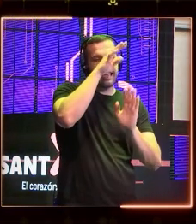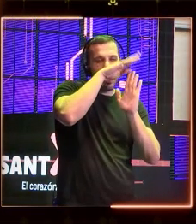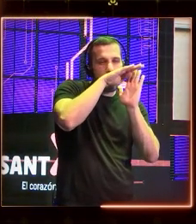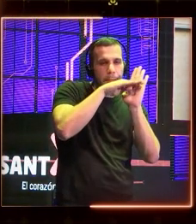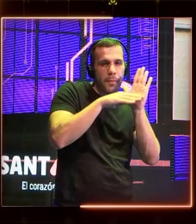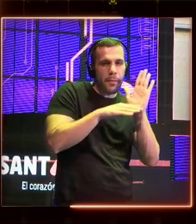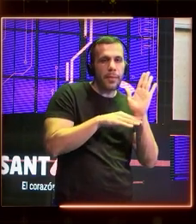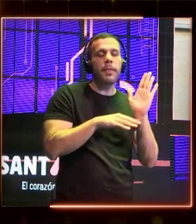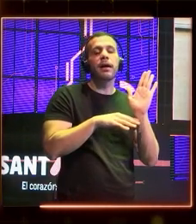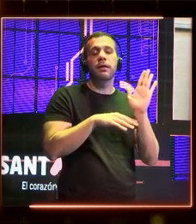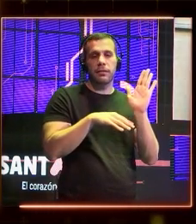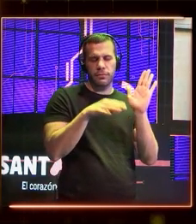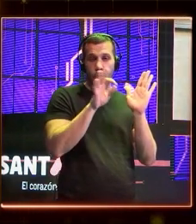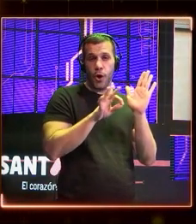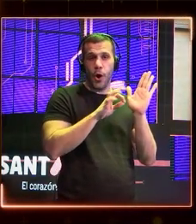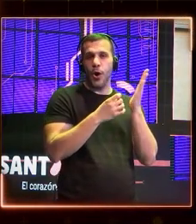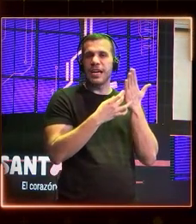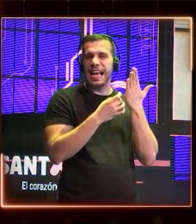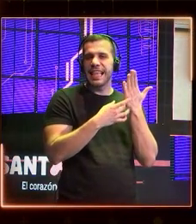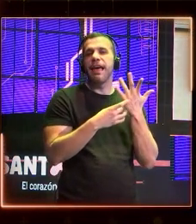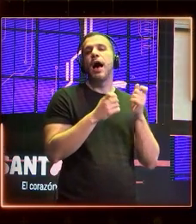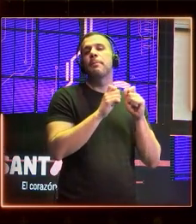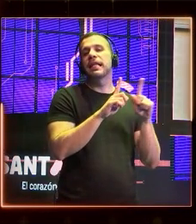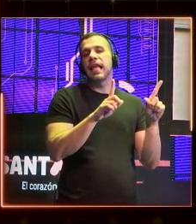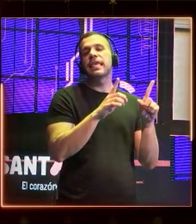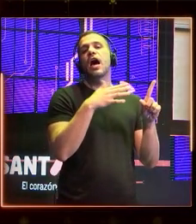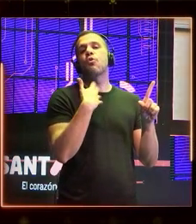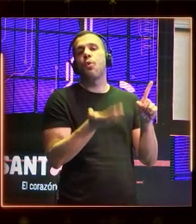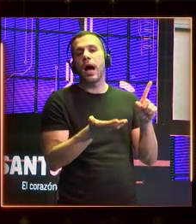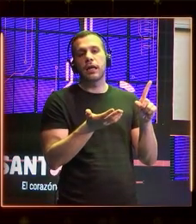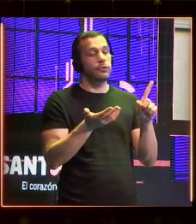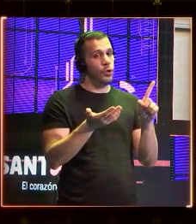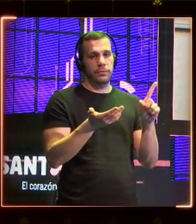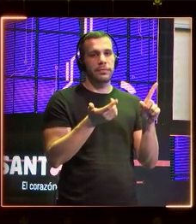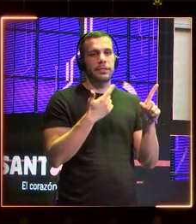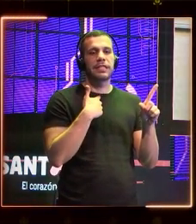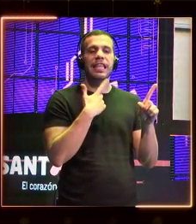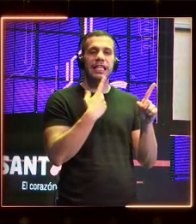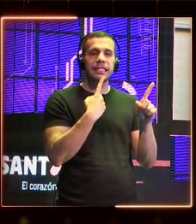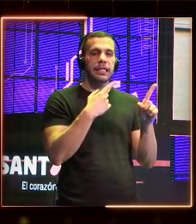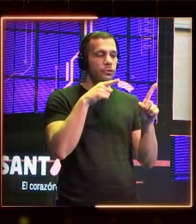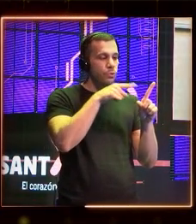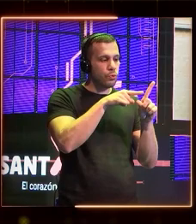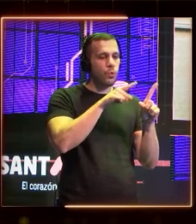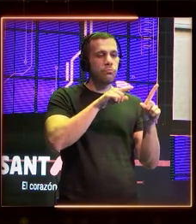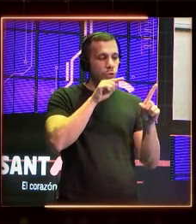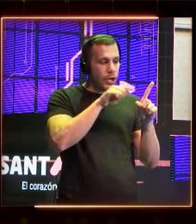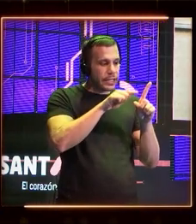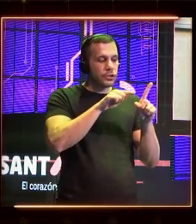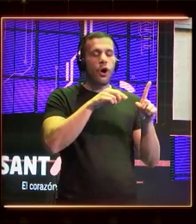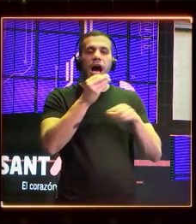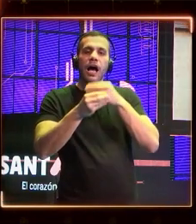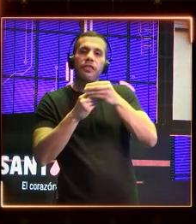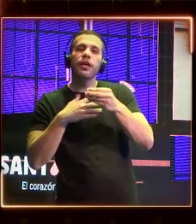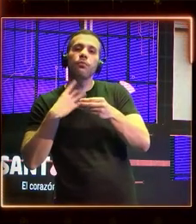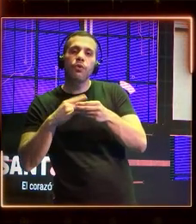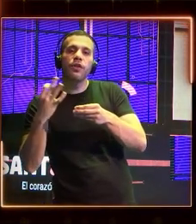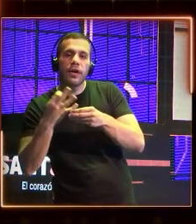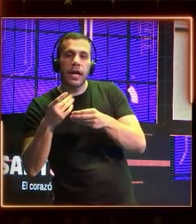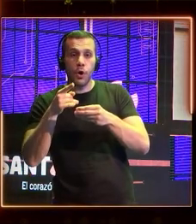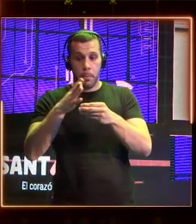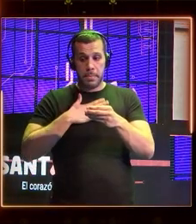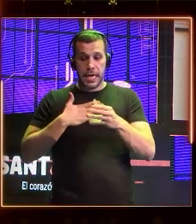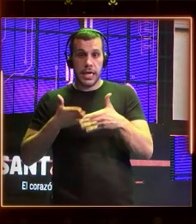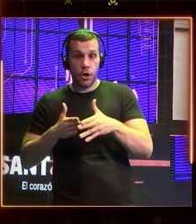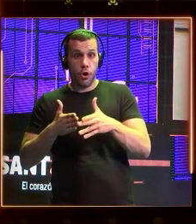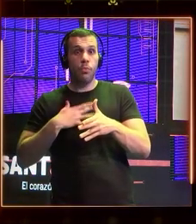o el disco duro o la calidad de la pantalla que tiene te dicen lo que puedes crear con él o lo que puede tu hijo conseguir con él no es